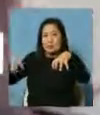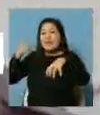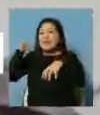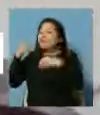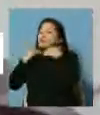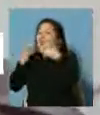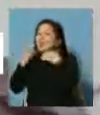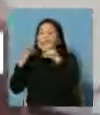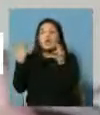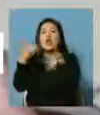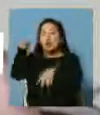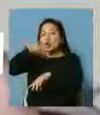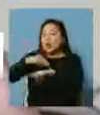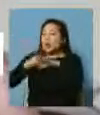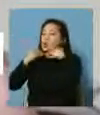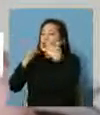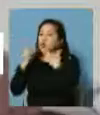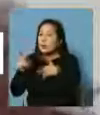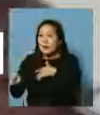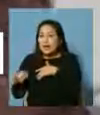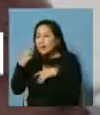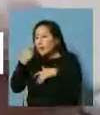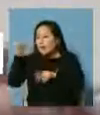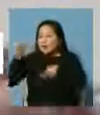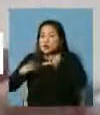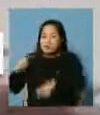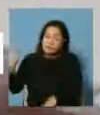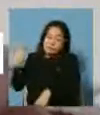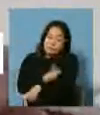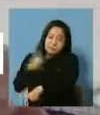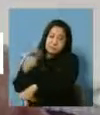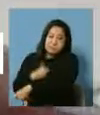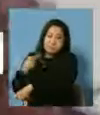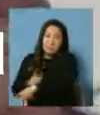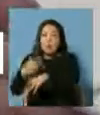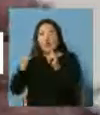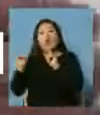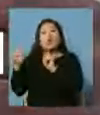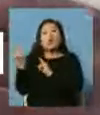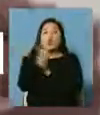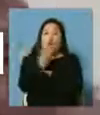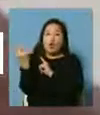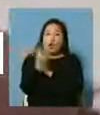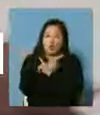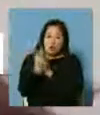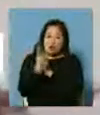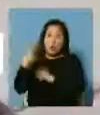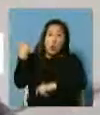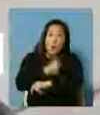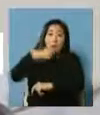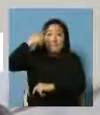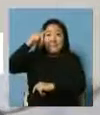saber ni los médicos ni los que son ensayados reciben la vacuna o reciben un placebo y se los siguen el tiempo para